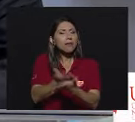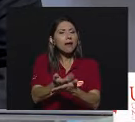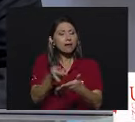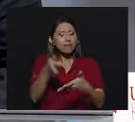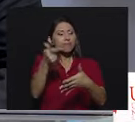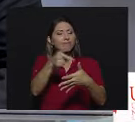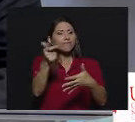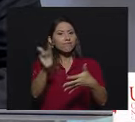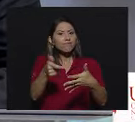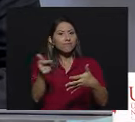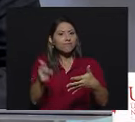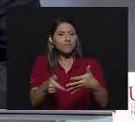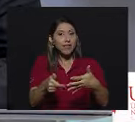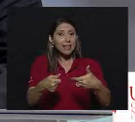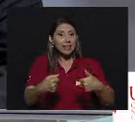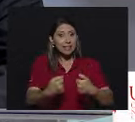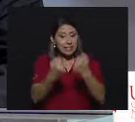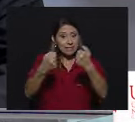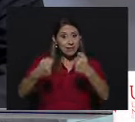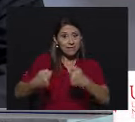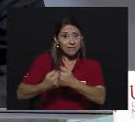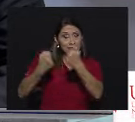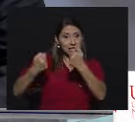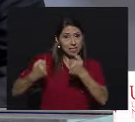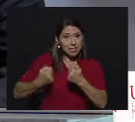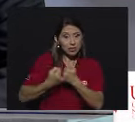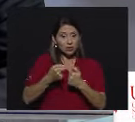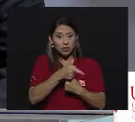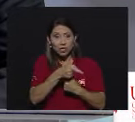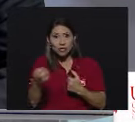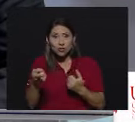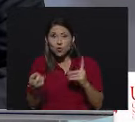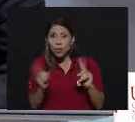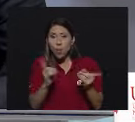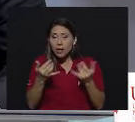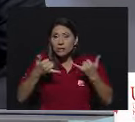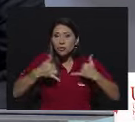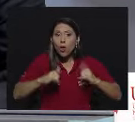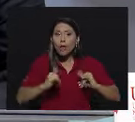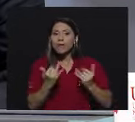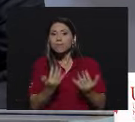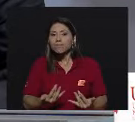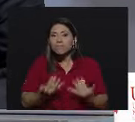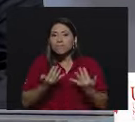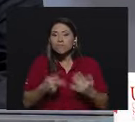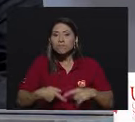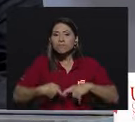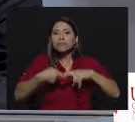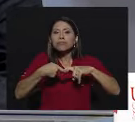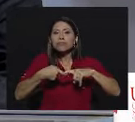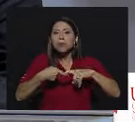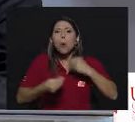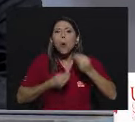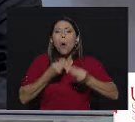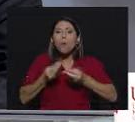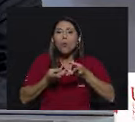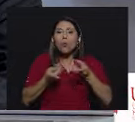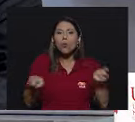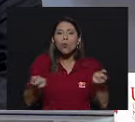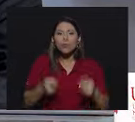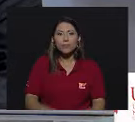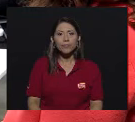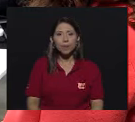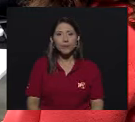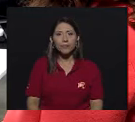cuáles de esos desafíos, incluso que vienen de informes atrás, siguen pendientes y qué vamos a hacer para resolverlos.